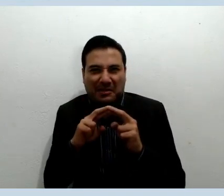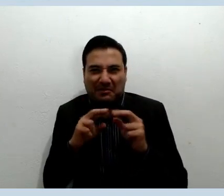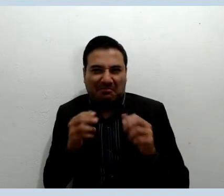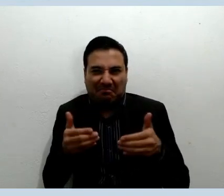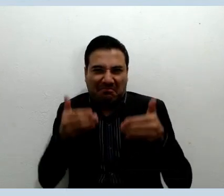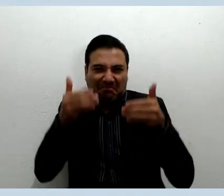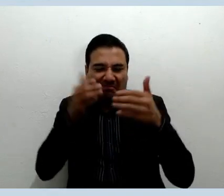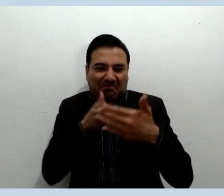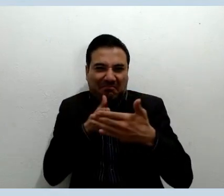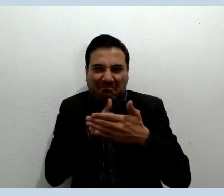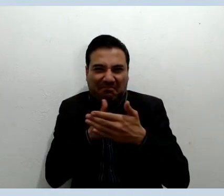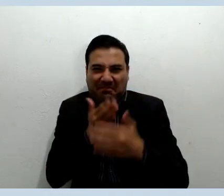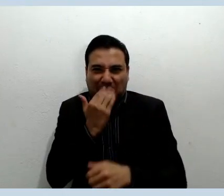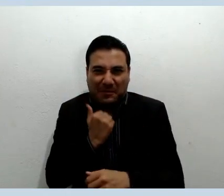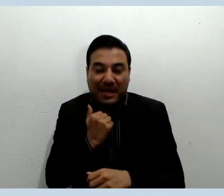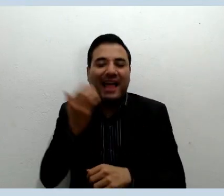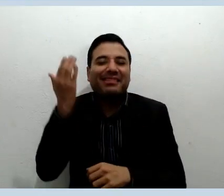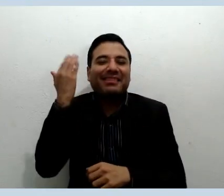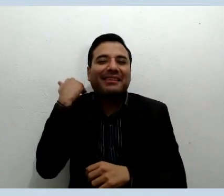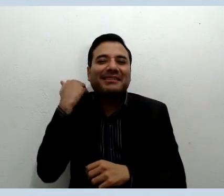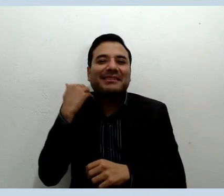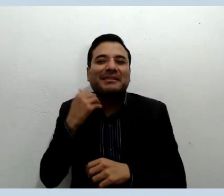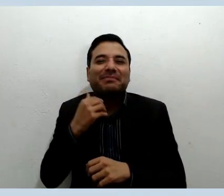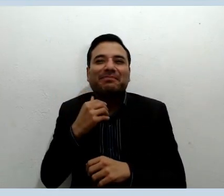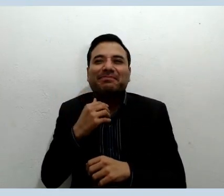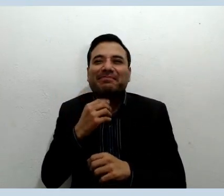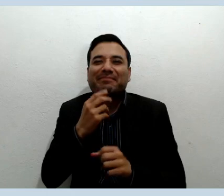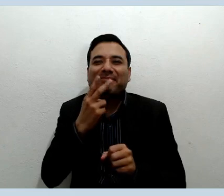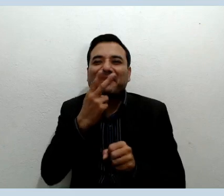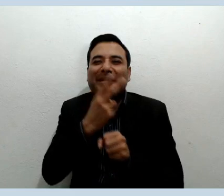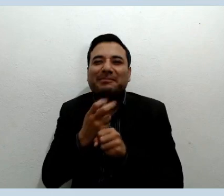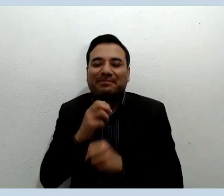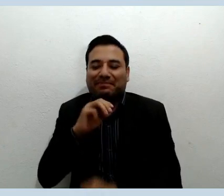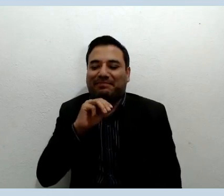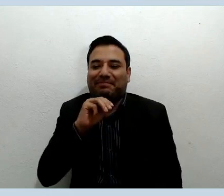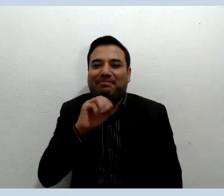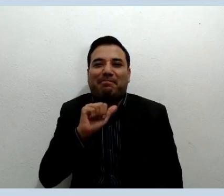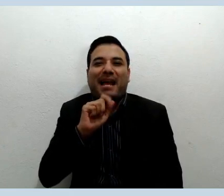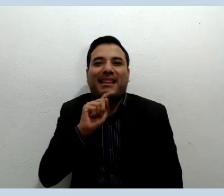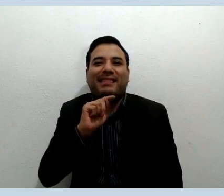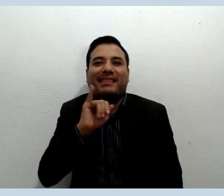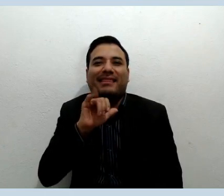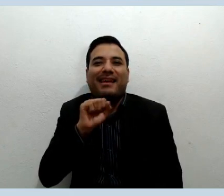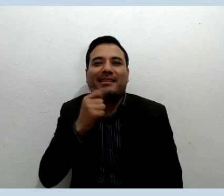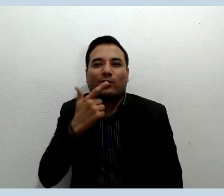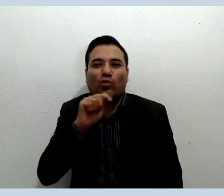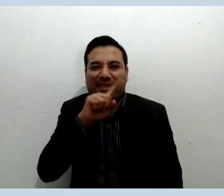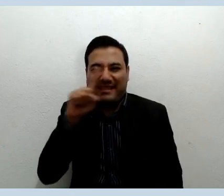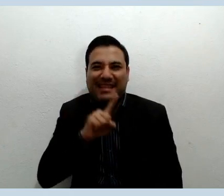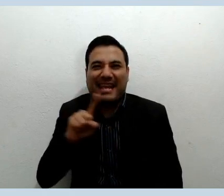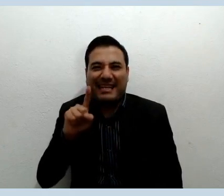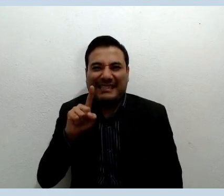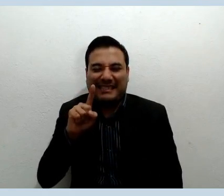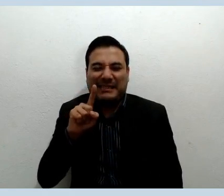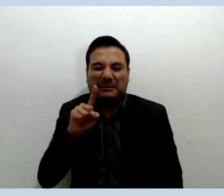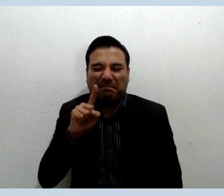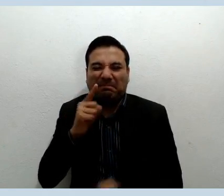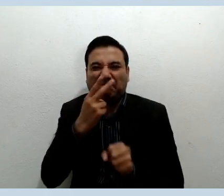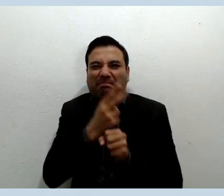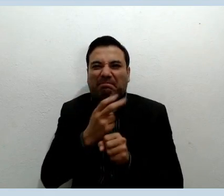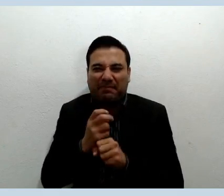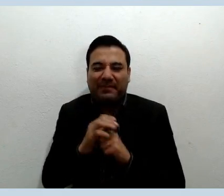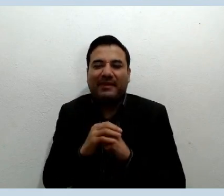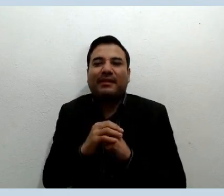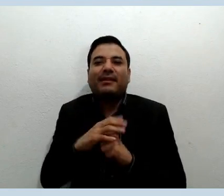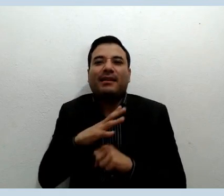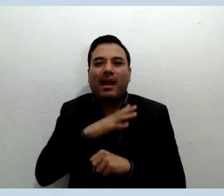hizo lo de se estaba gestionando lo de Matías la práctica con Matías un pirr eh Mariana ahí había una foto